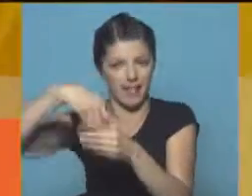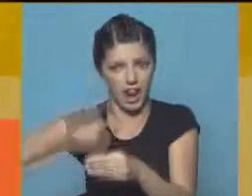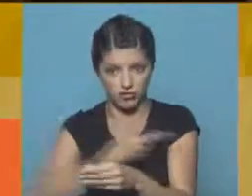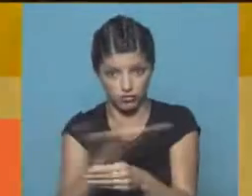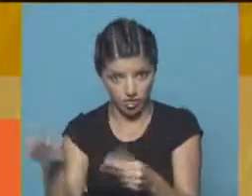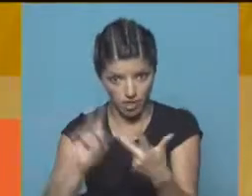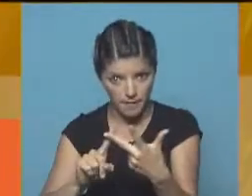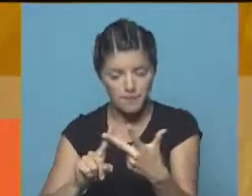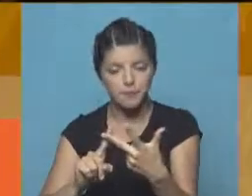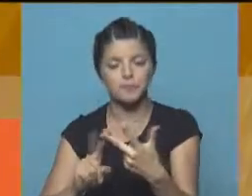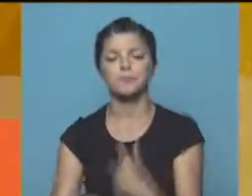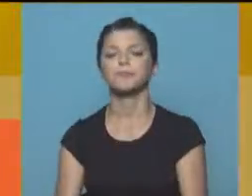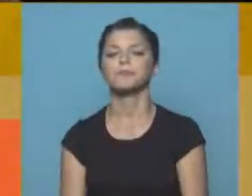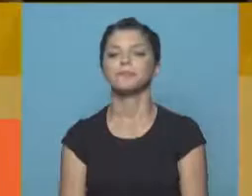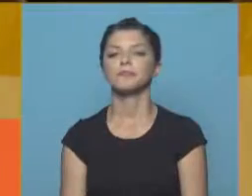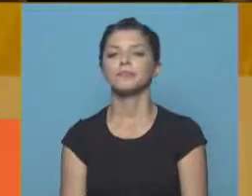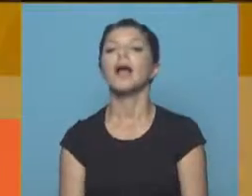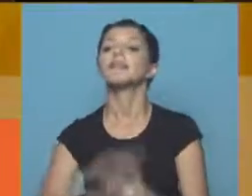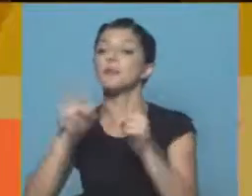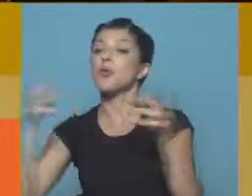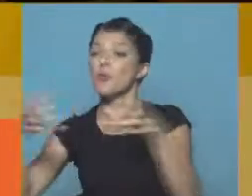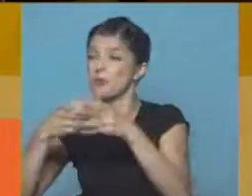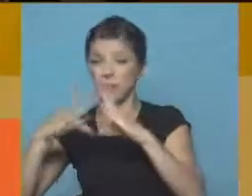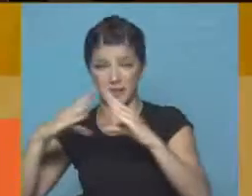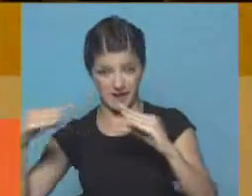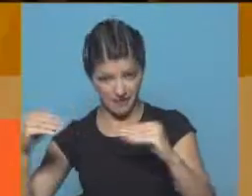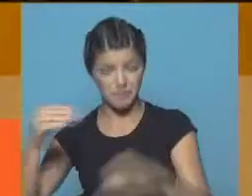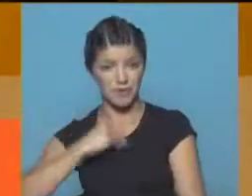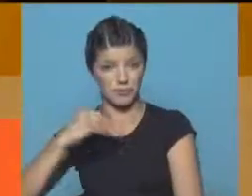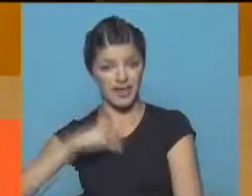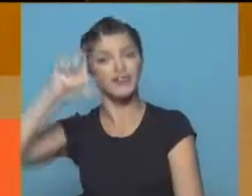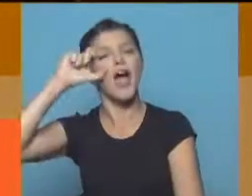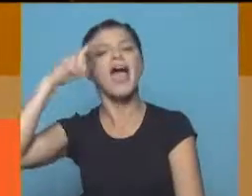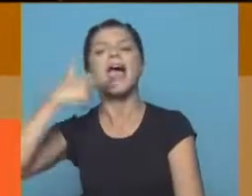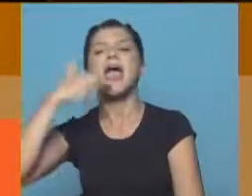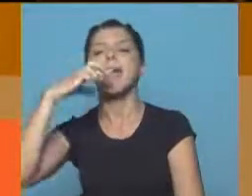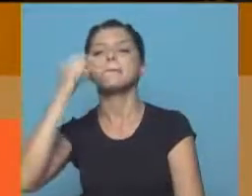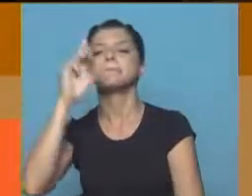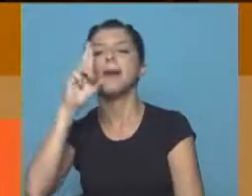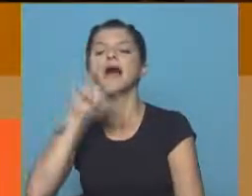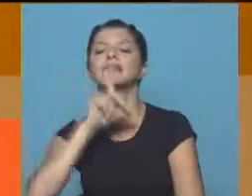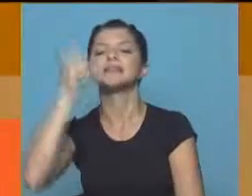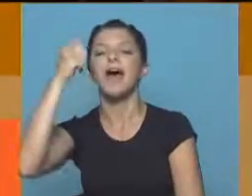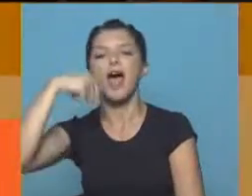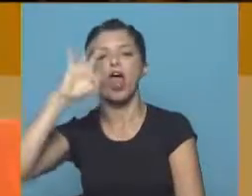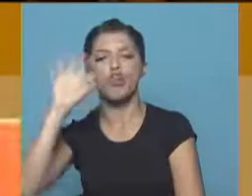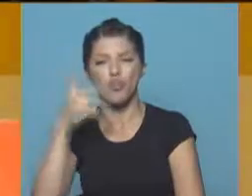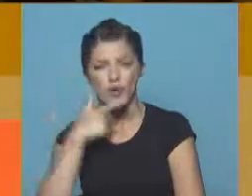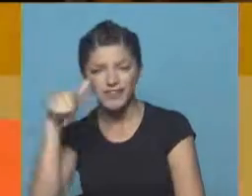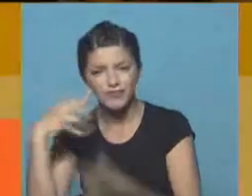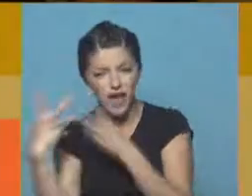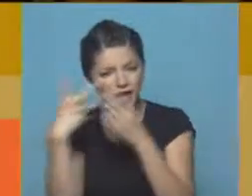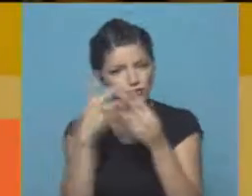con un equipo de rugby de voluntarios que se llama Los Espartanos, que ha trabajado en todo lo que tiene que ver los valores en las